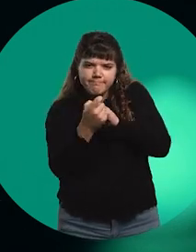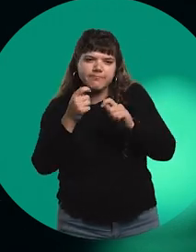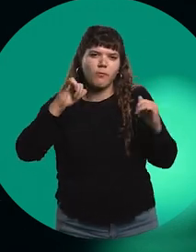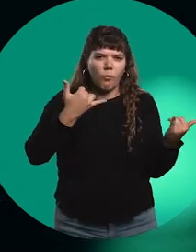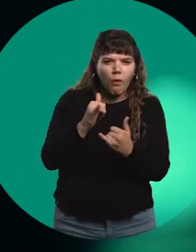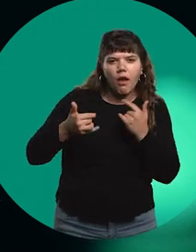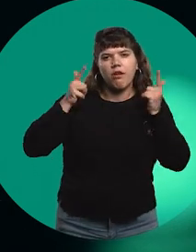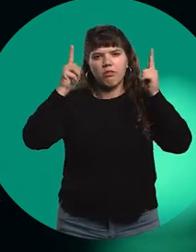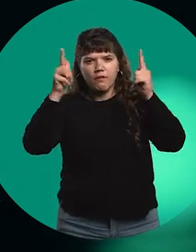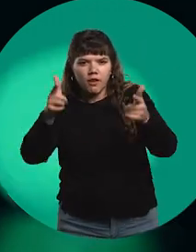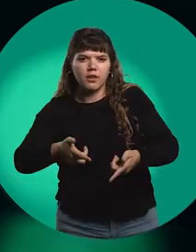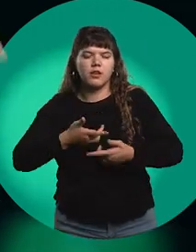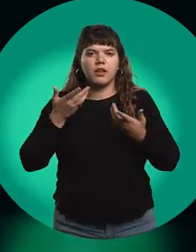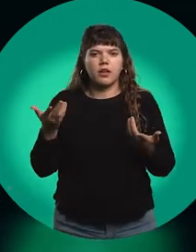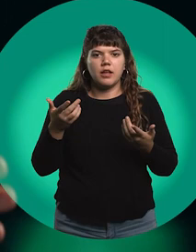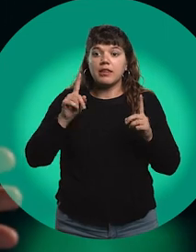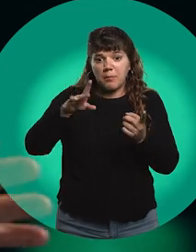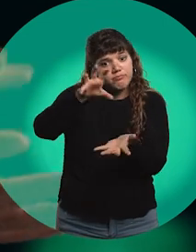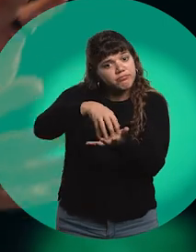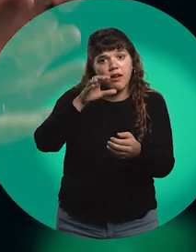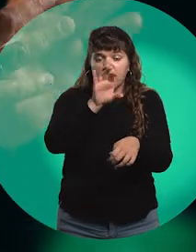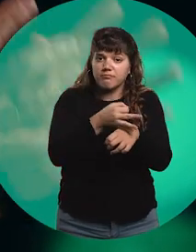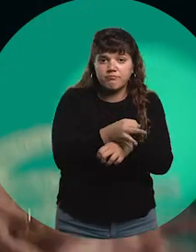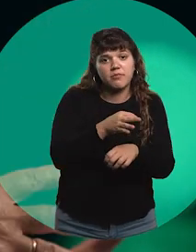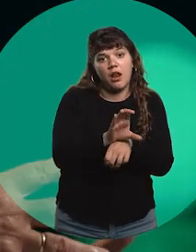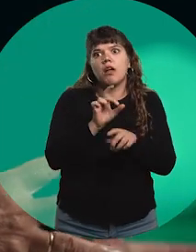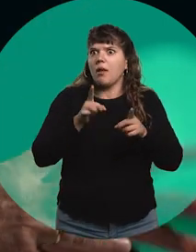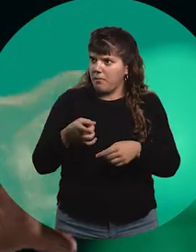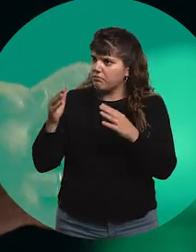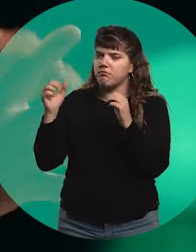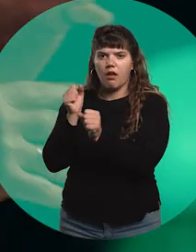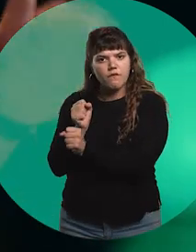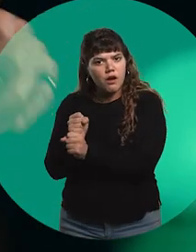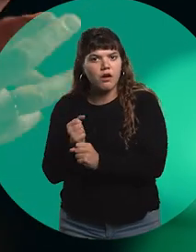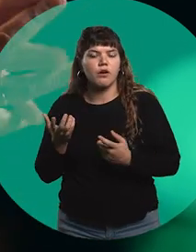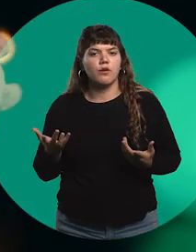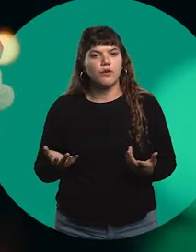juego, de la lúdica, la recreación, las aulas, en el campo laboral, ni qué hablar,